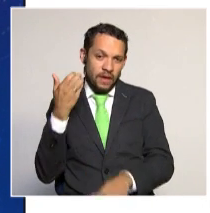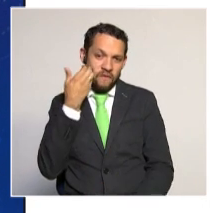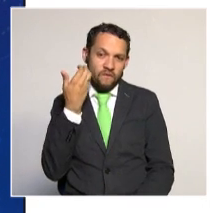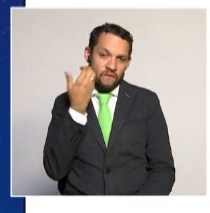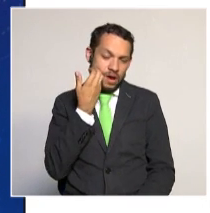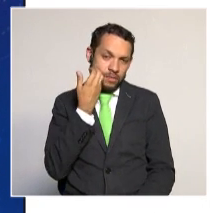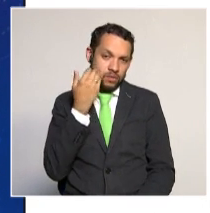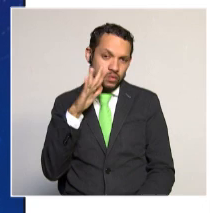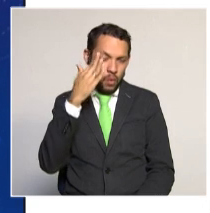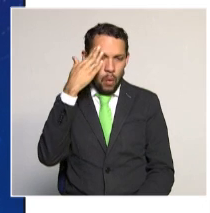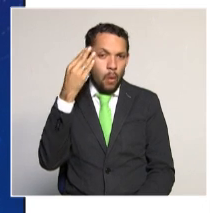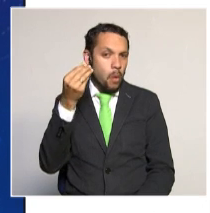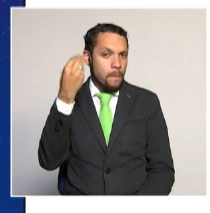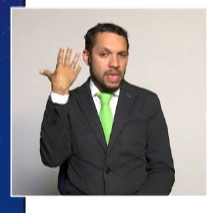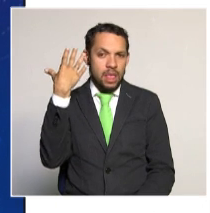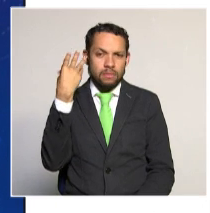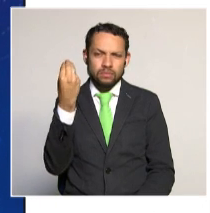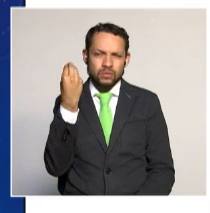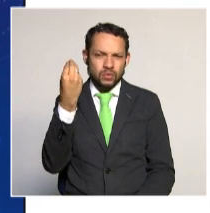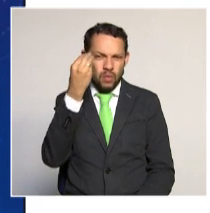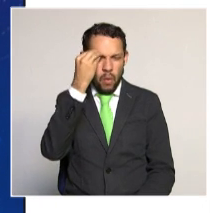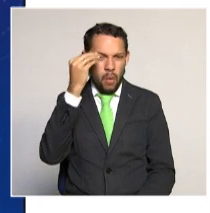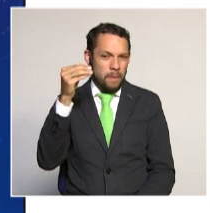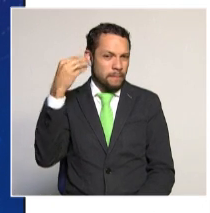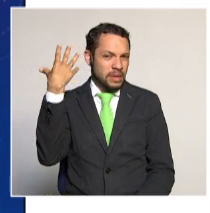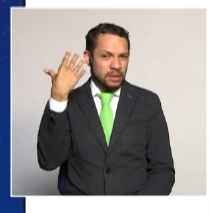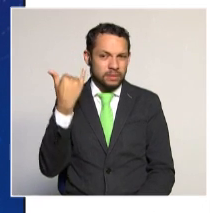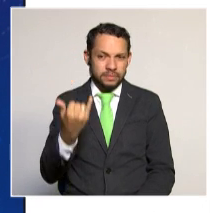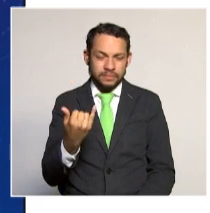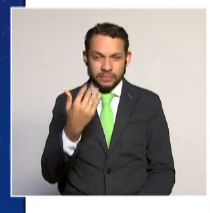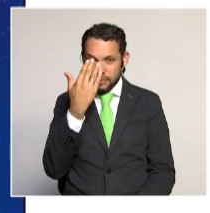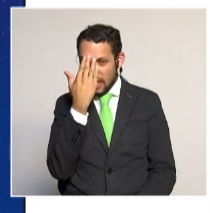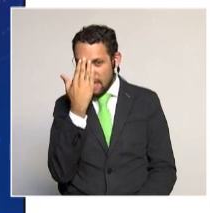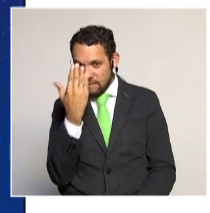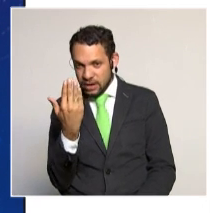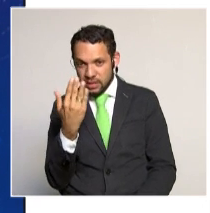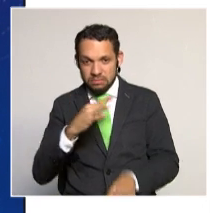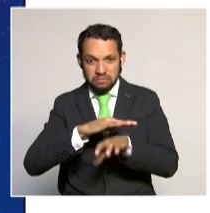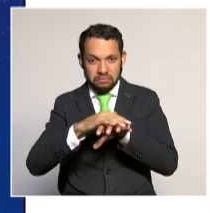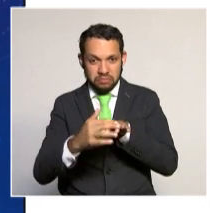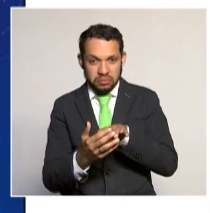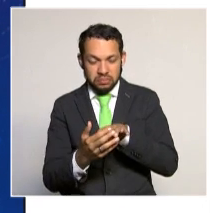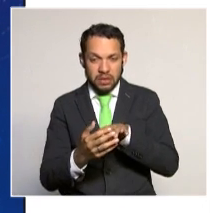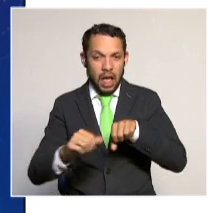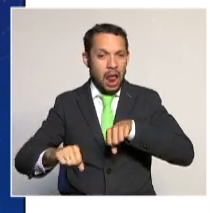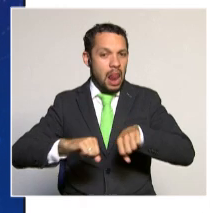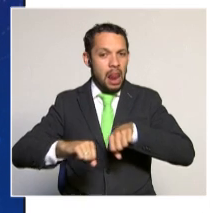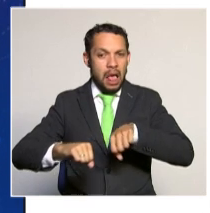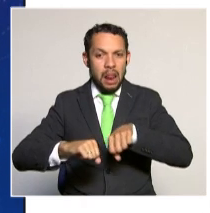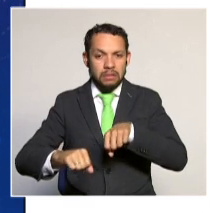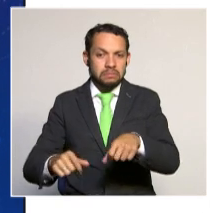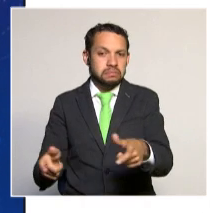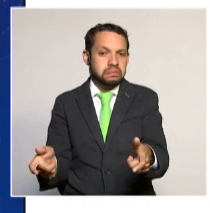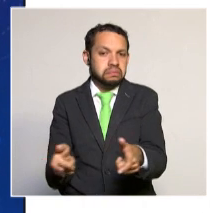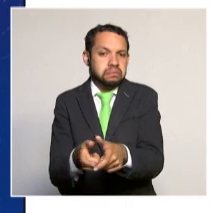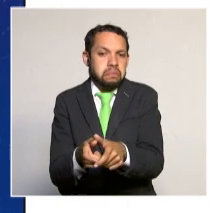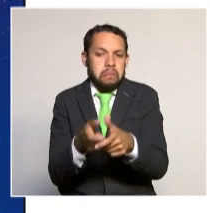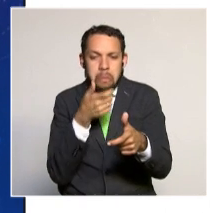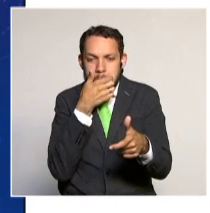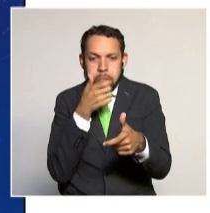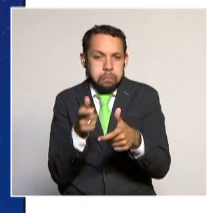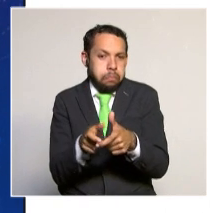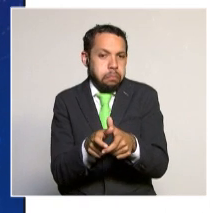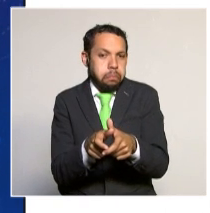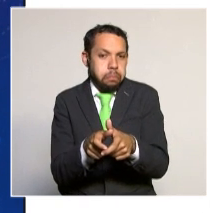Alzheimer. Si nota usted, la región frontal tiene menos actividad. Les voy indicando, se utilizan una serie